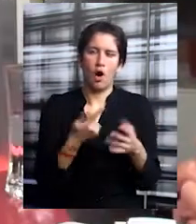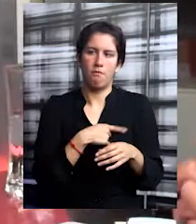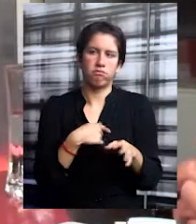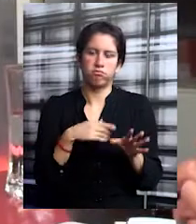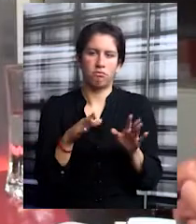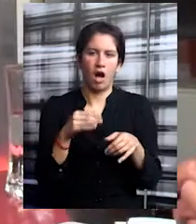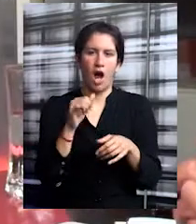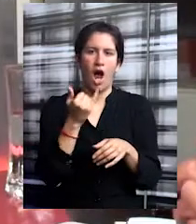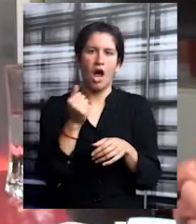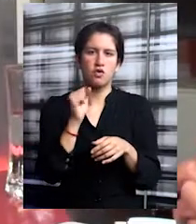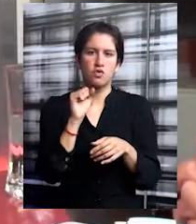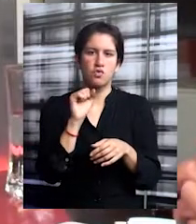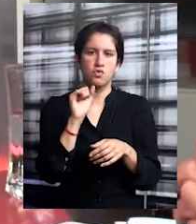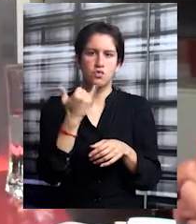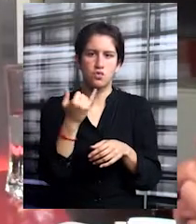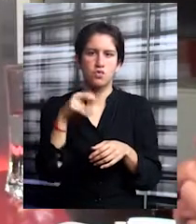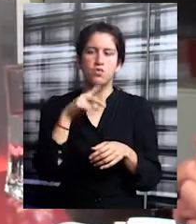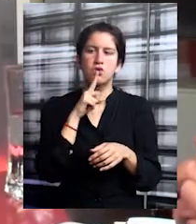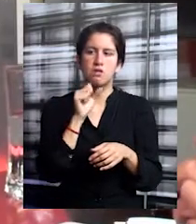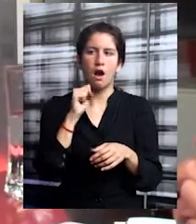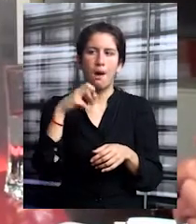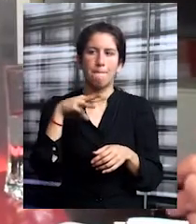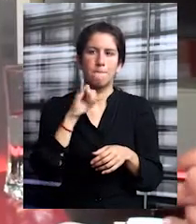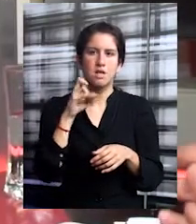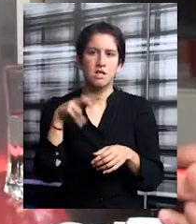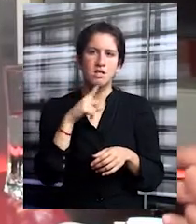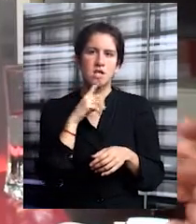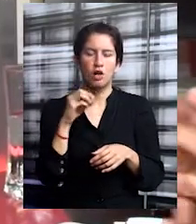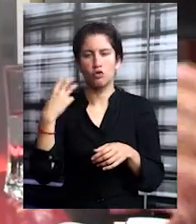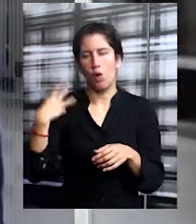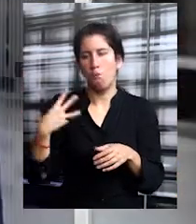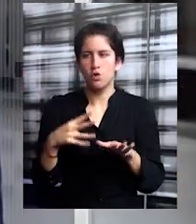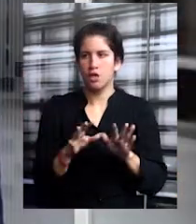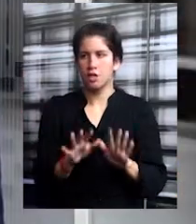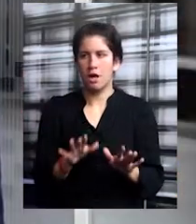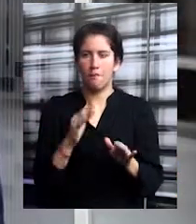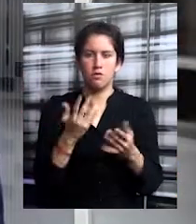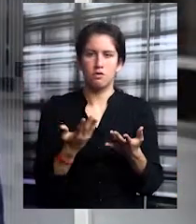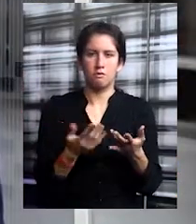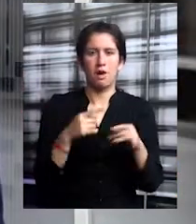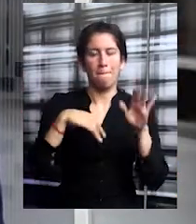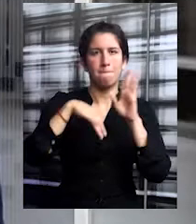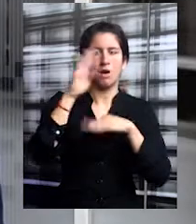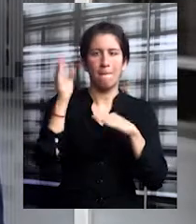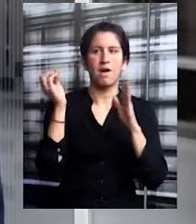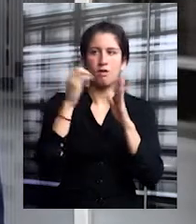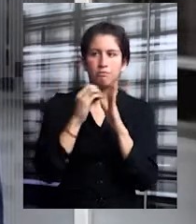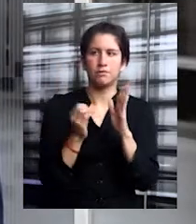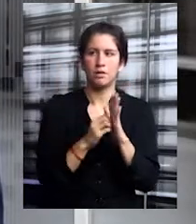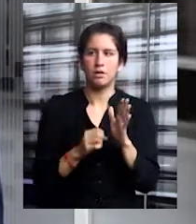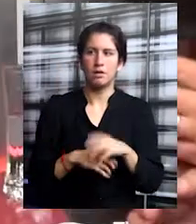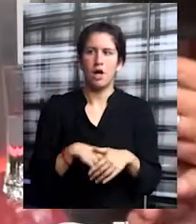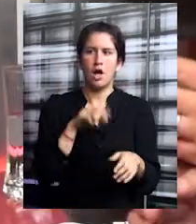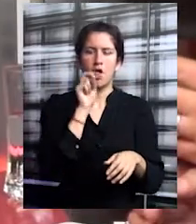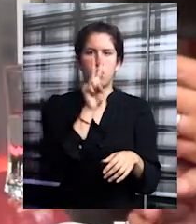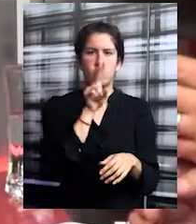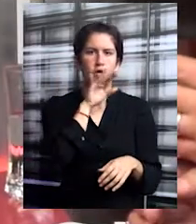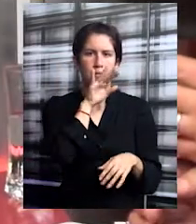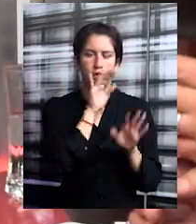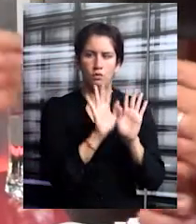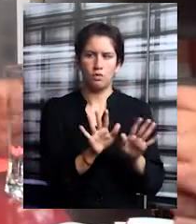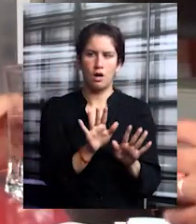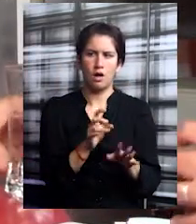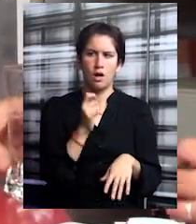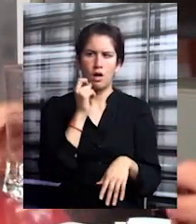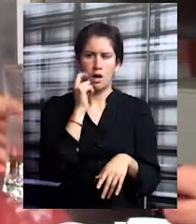en definitiva tiene mayor solución respecto de sus problemas. Nos quedan 2 minutos. ¿Es necesario cambiar completa la Constitución? Yo